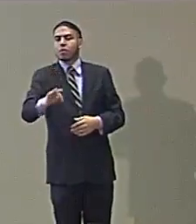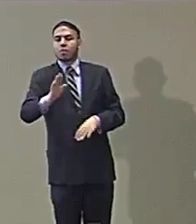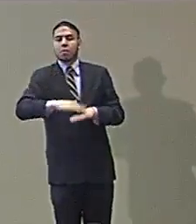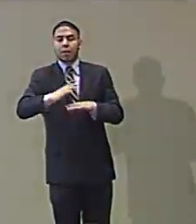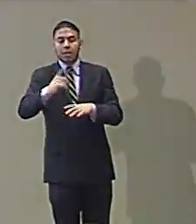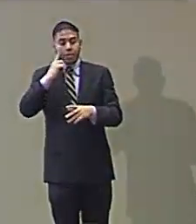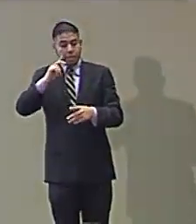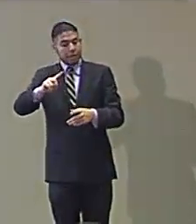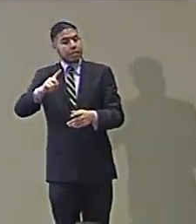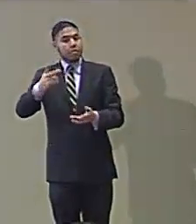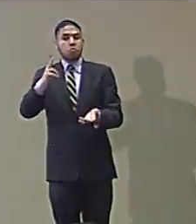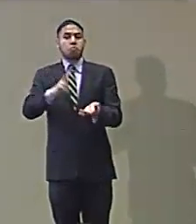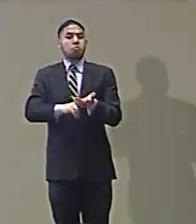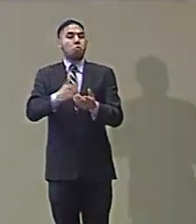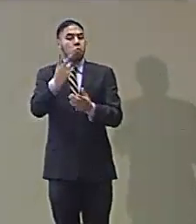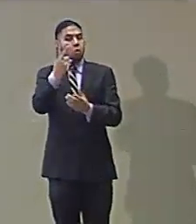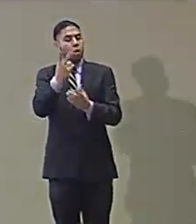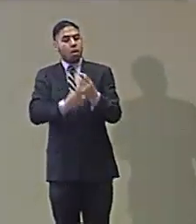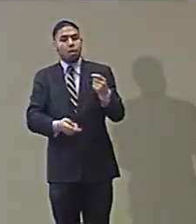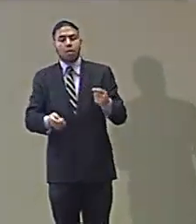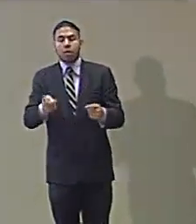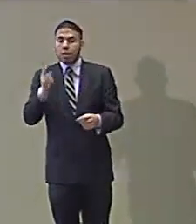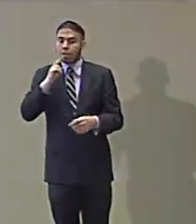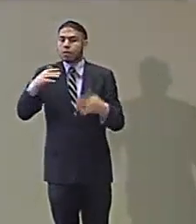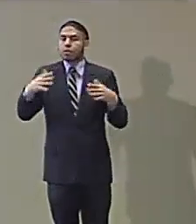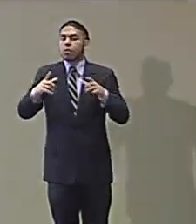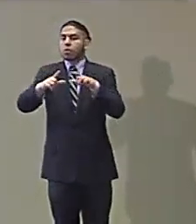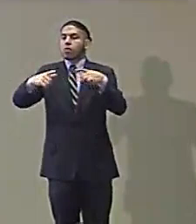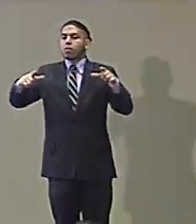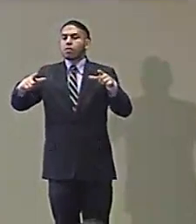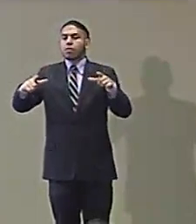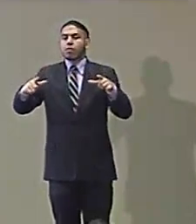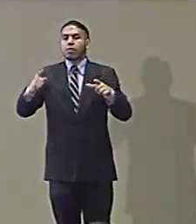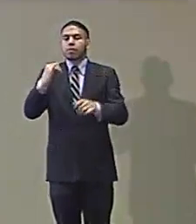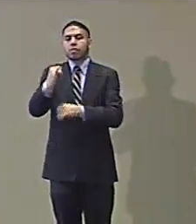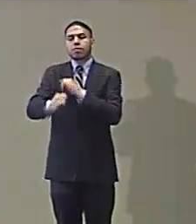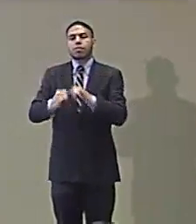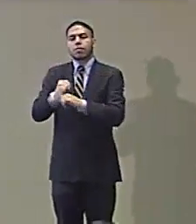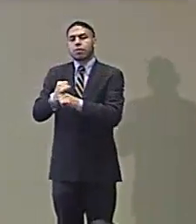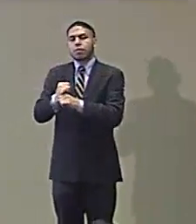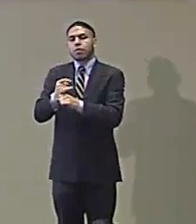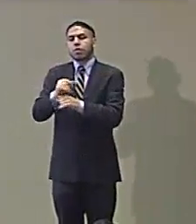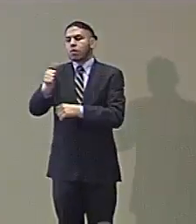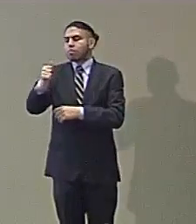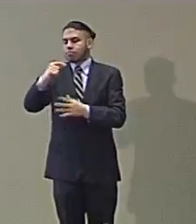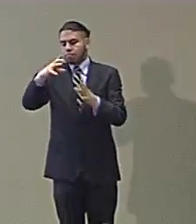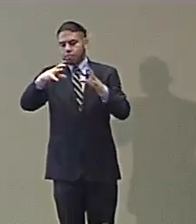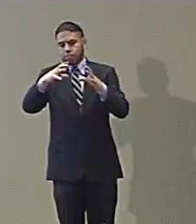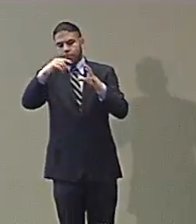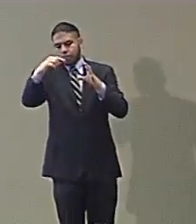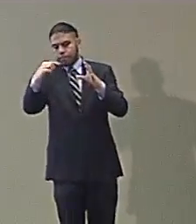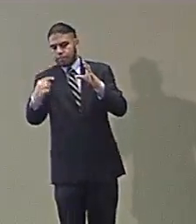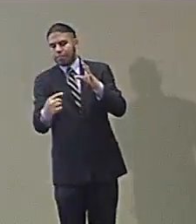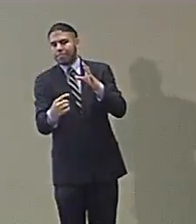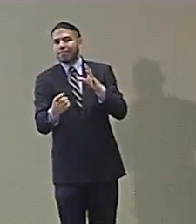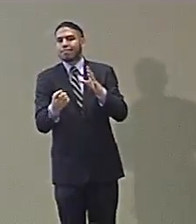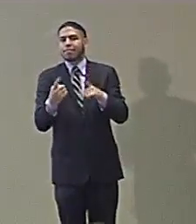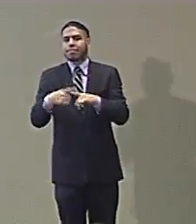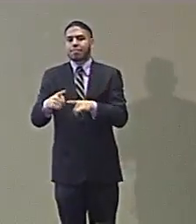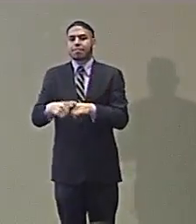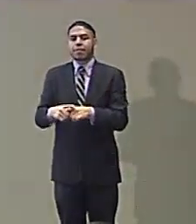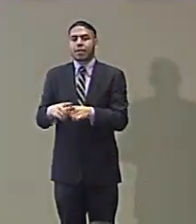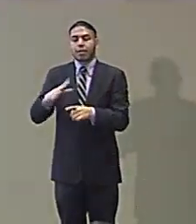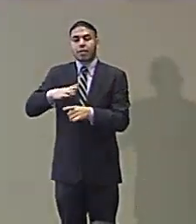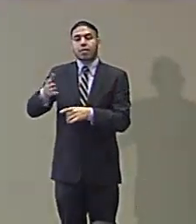casi el doble que lo que crece el turismo internacional en otras partes del mundo también de enero a junio ya recibimos